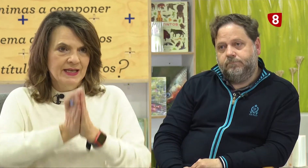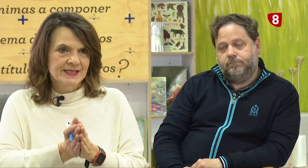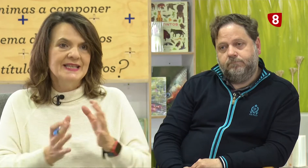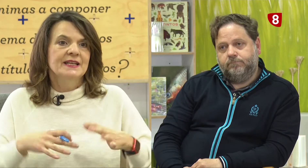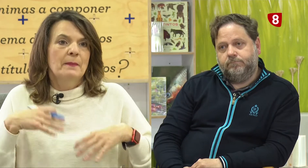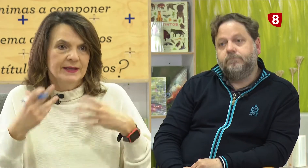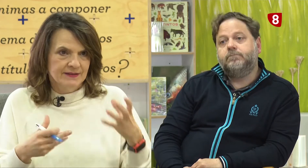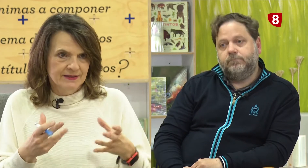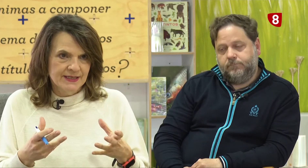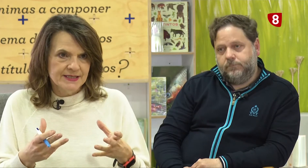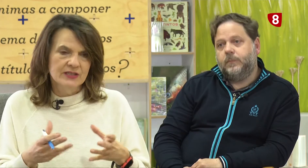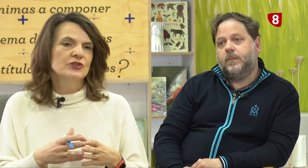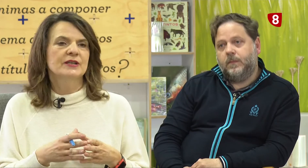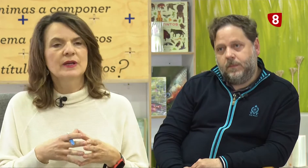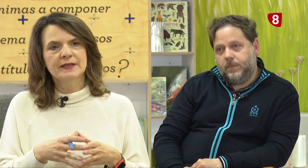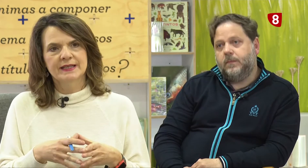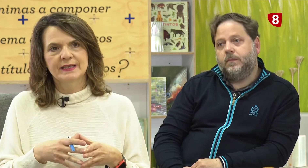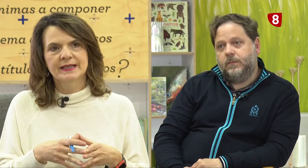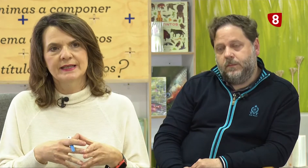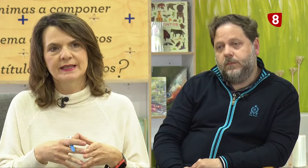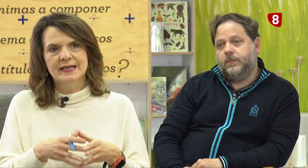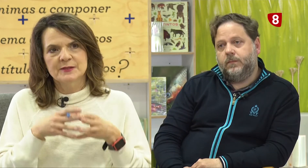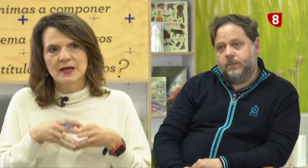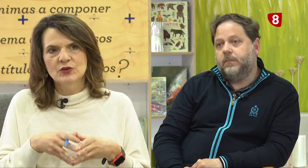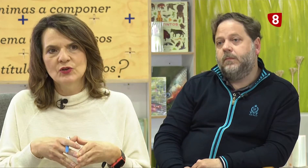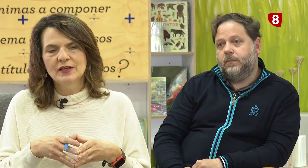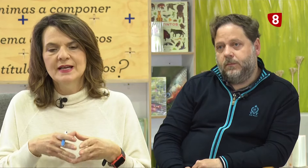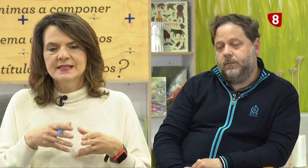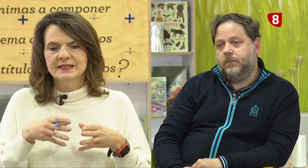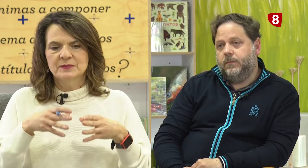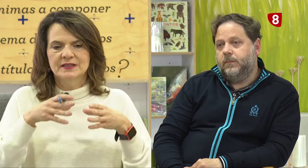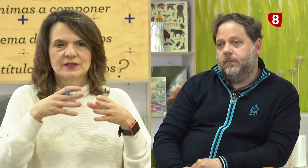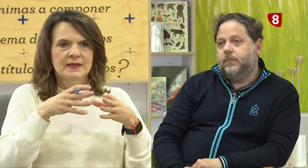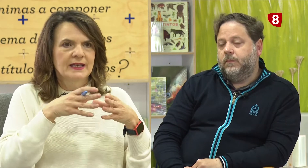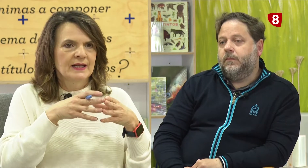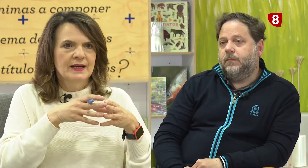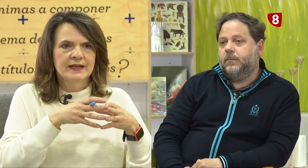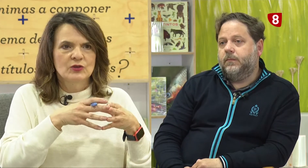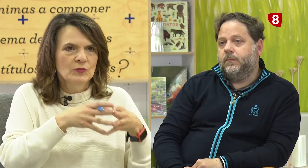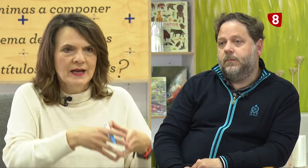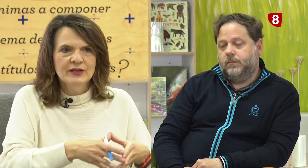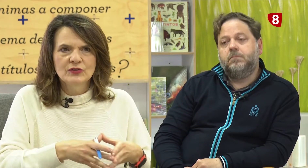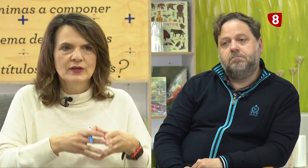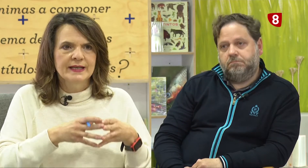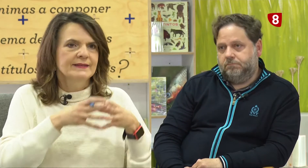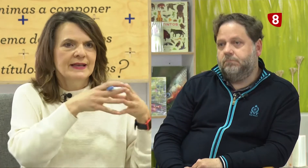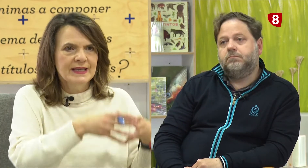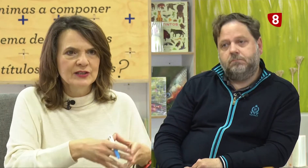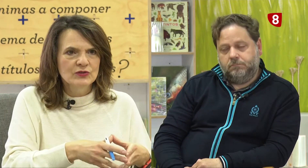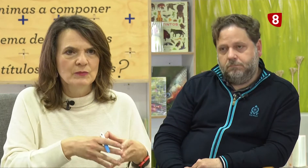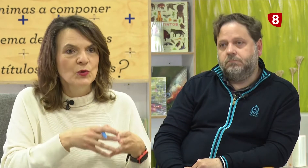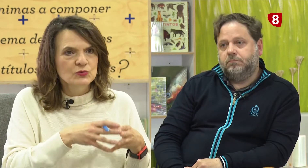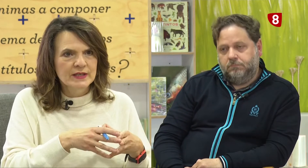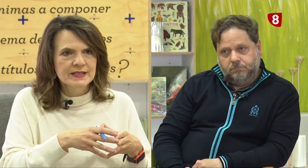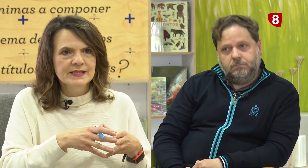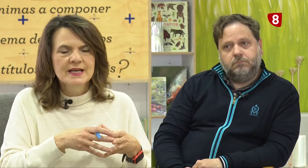de una manera, se interpreta en signos de una manera en el español, se interpreta de otra manera en rumano, en italiano,